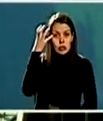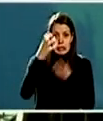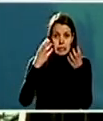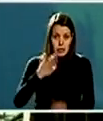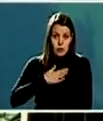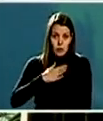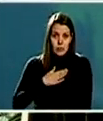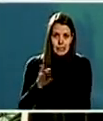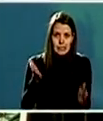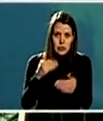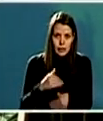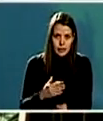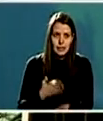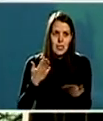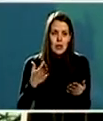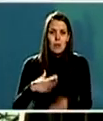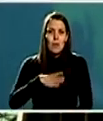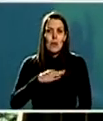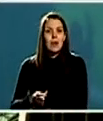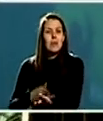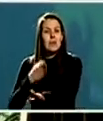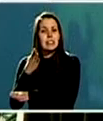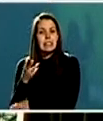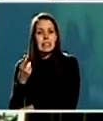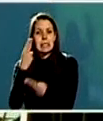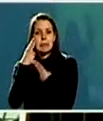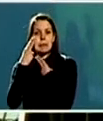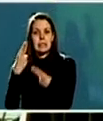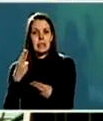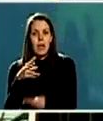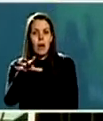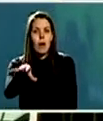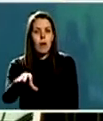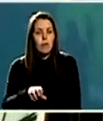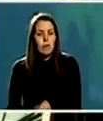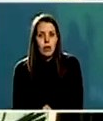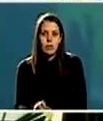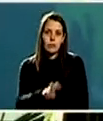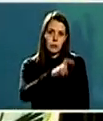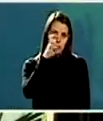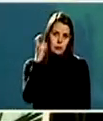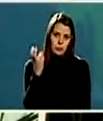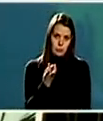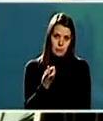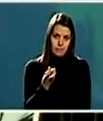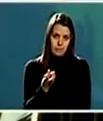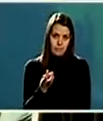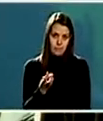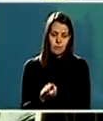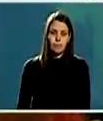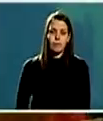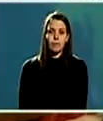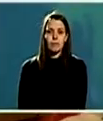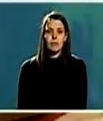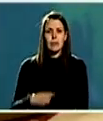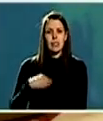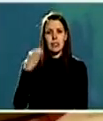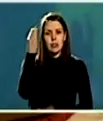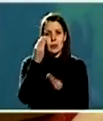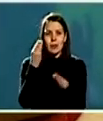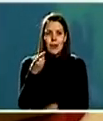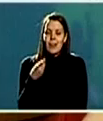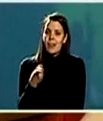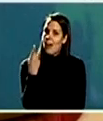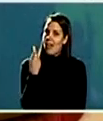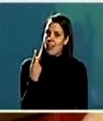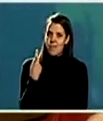expot así podemos ir ahí visitar traer animal expot de características de penso